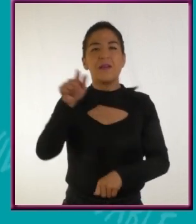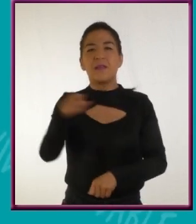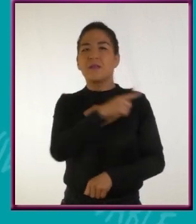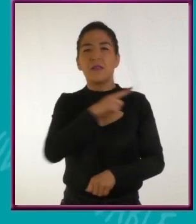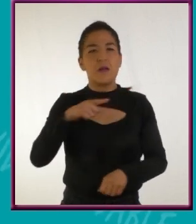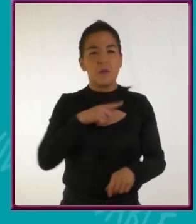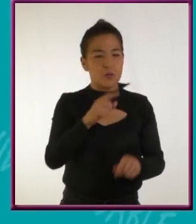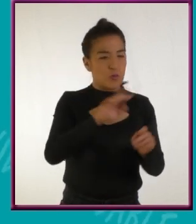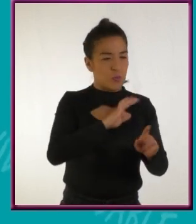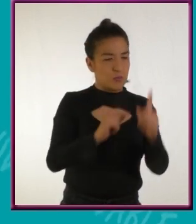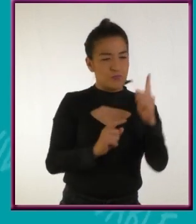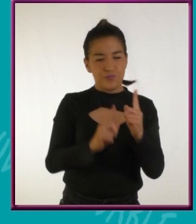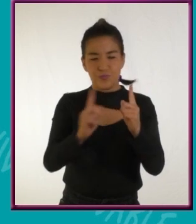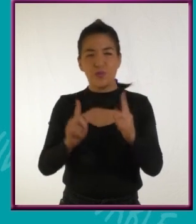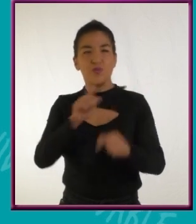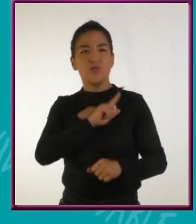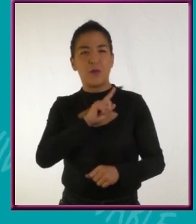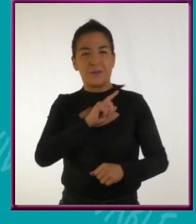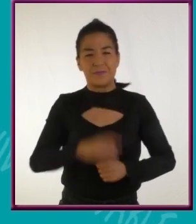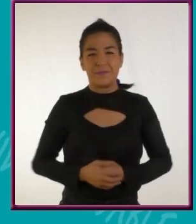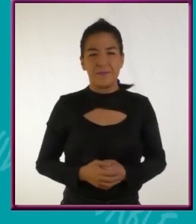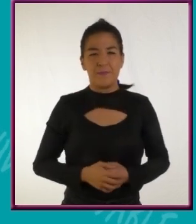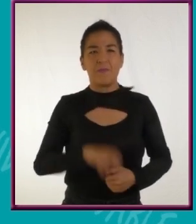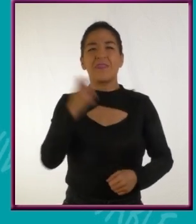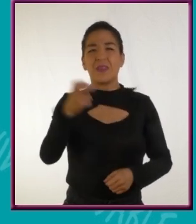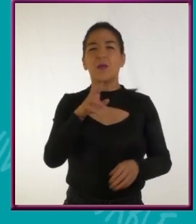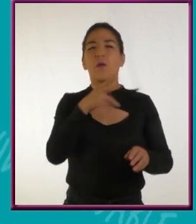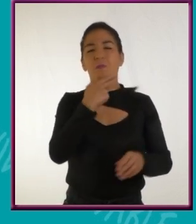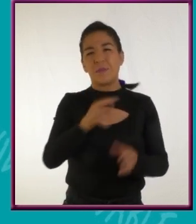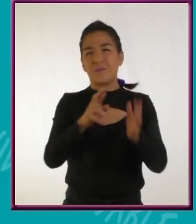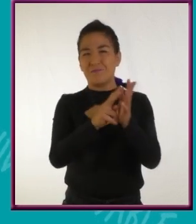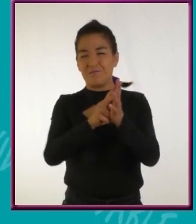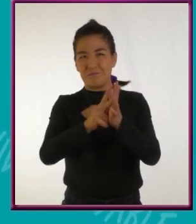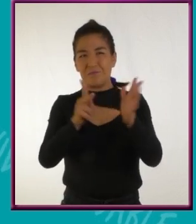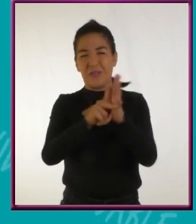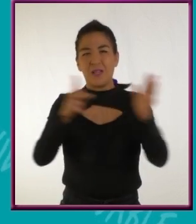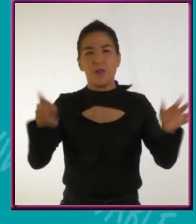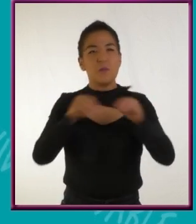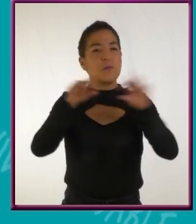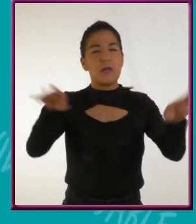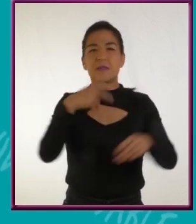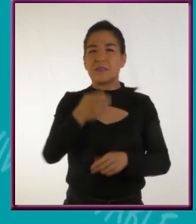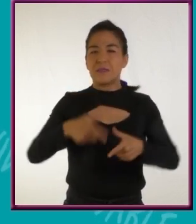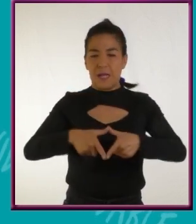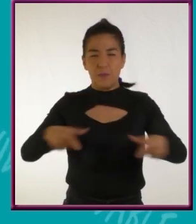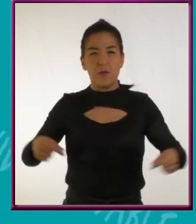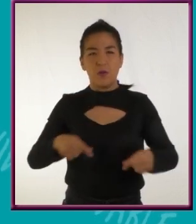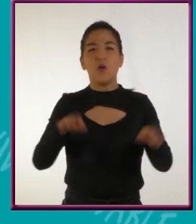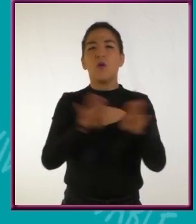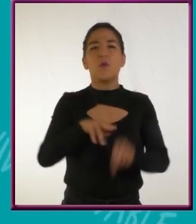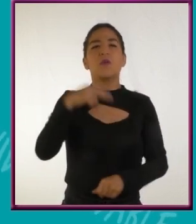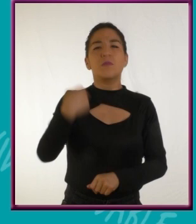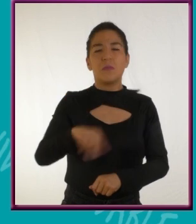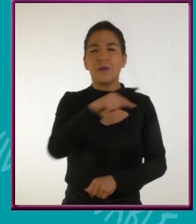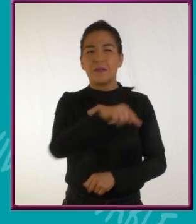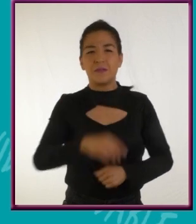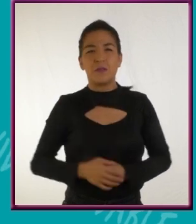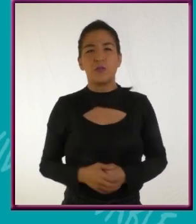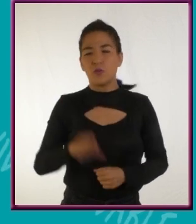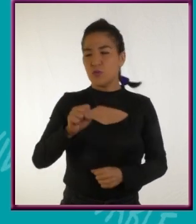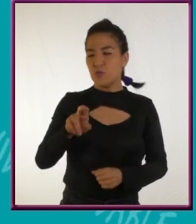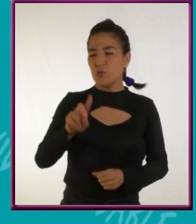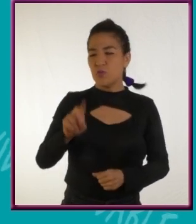Los números deben estar solos. Fue Kaji Maki, presidente del periódico, quien abrevió el nombre en japonés,